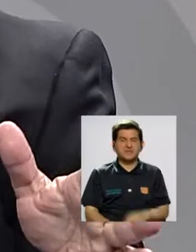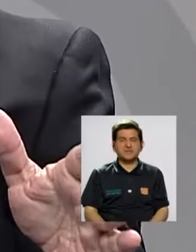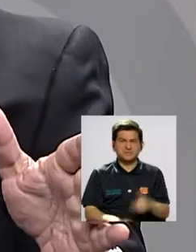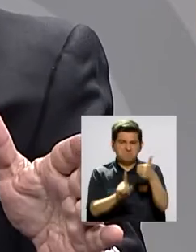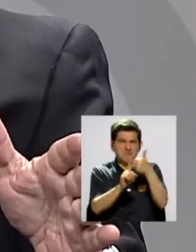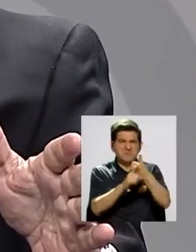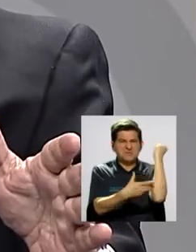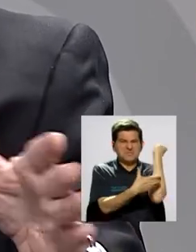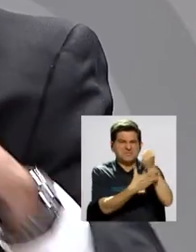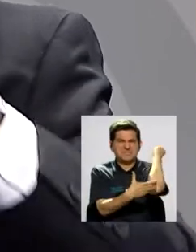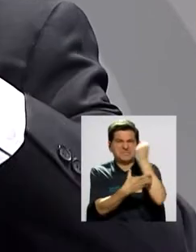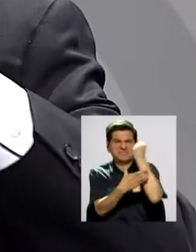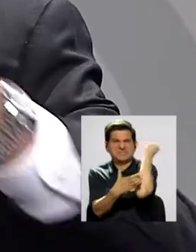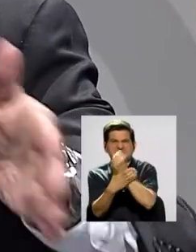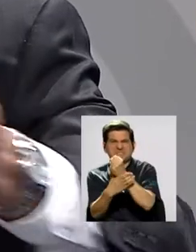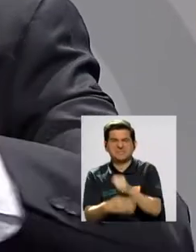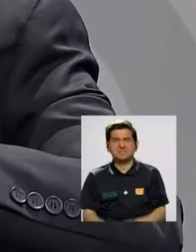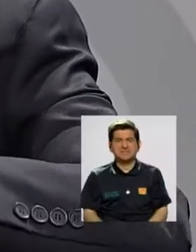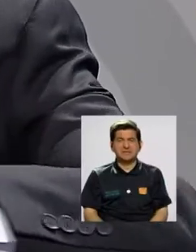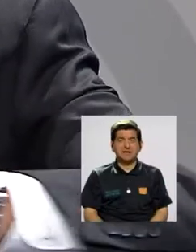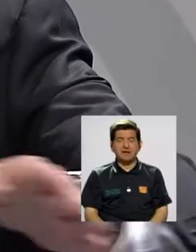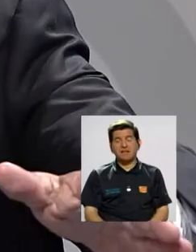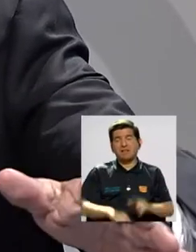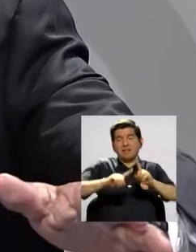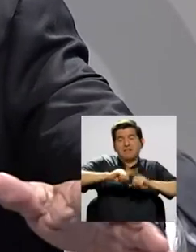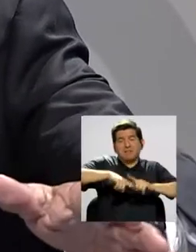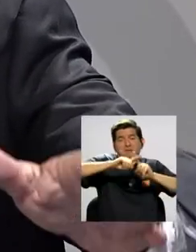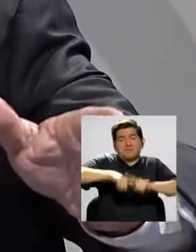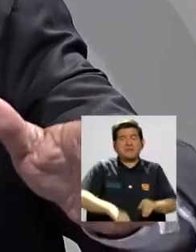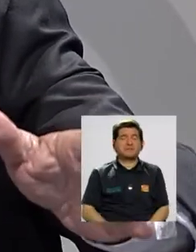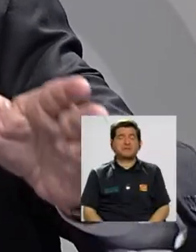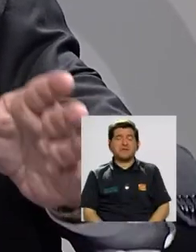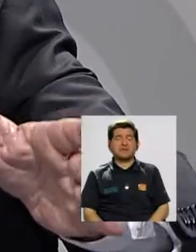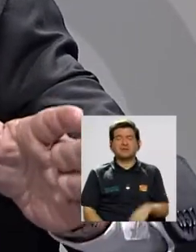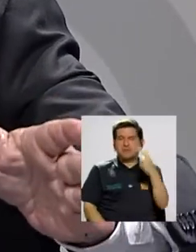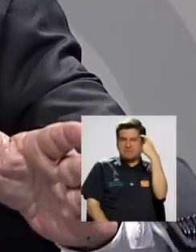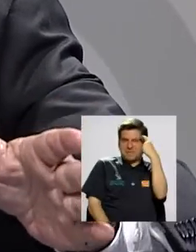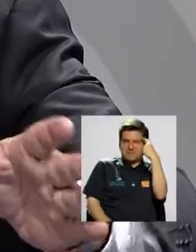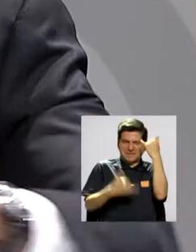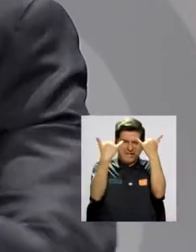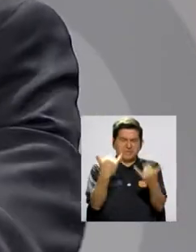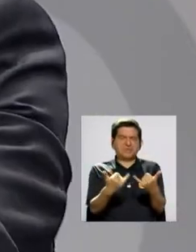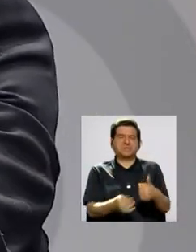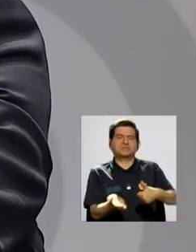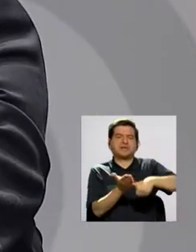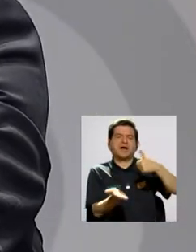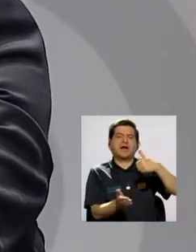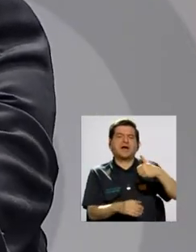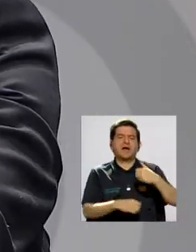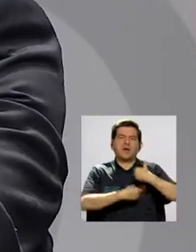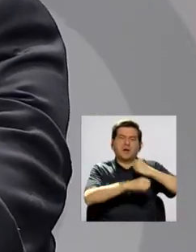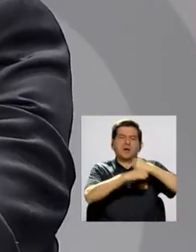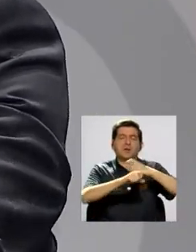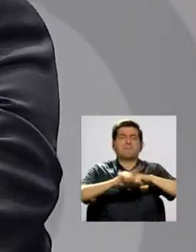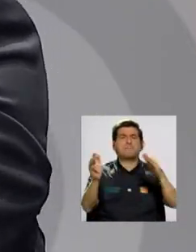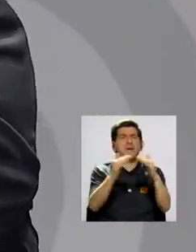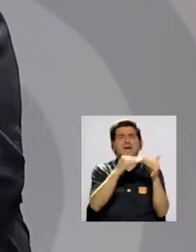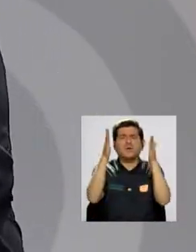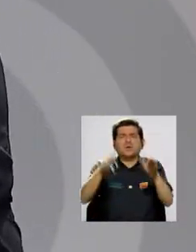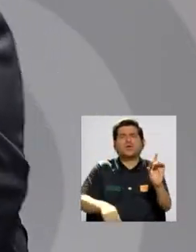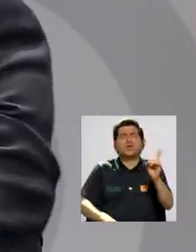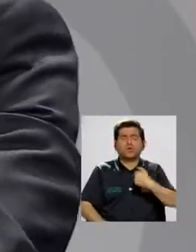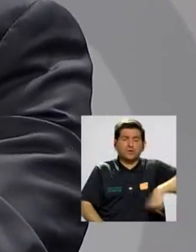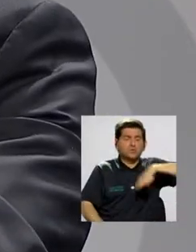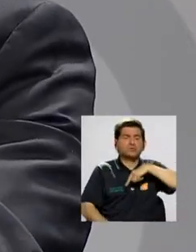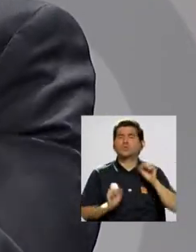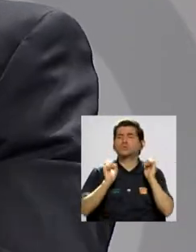literalmente hacia las banderías de las elecciones municipales? ¿Pero dónde queda entonces la ciudadanía si no tenemos